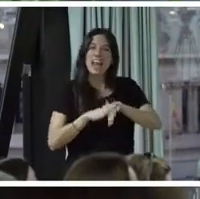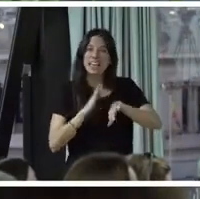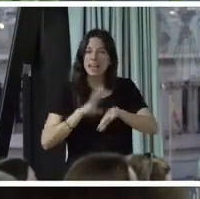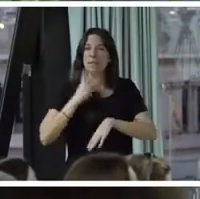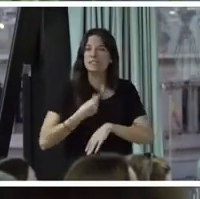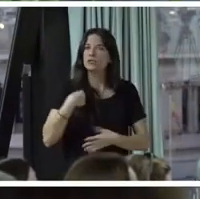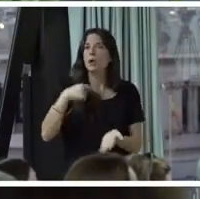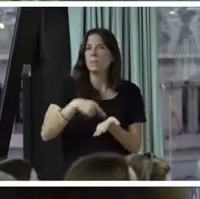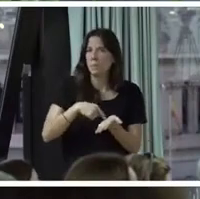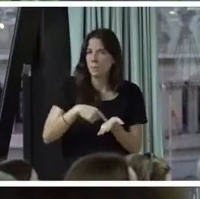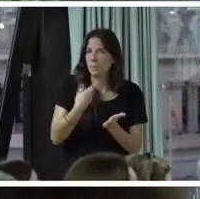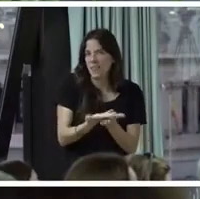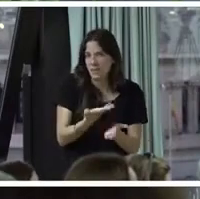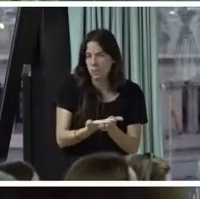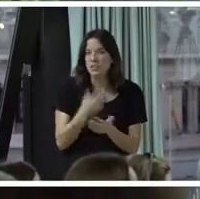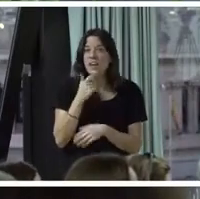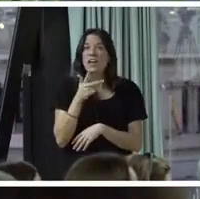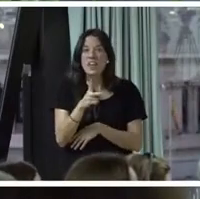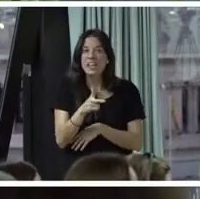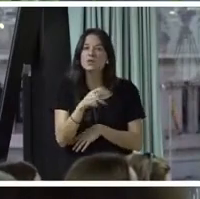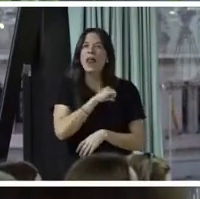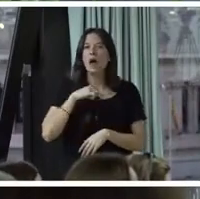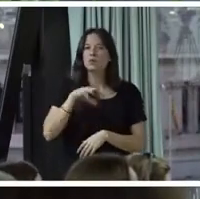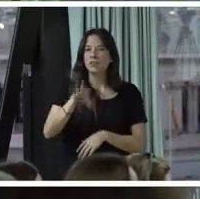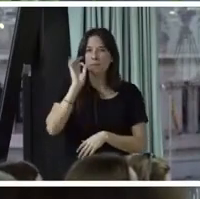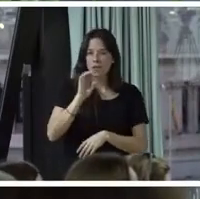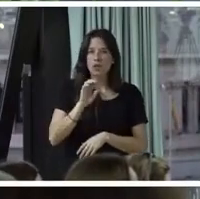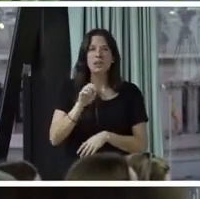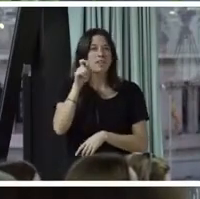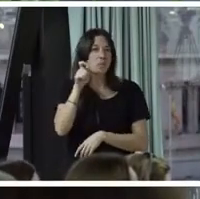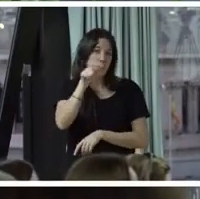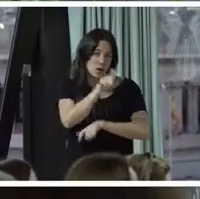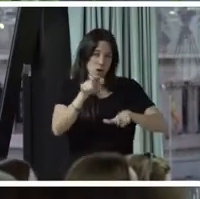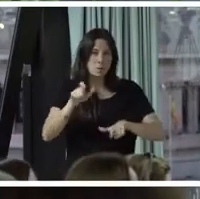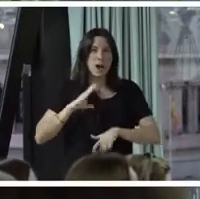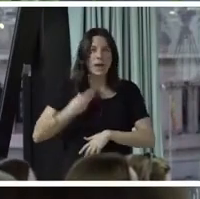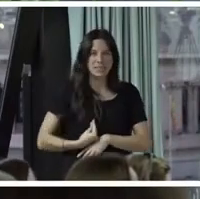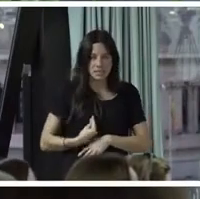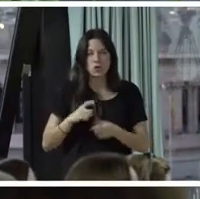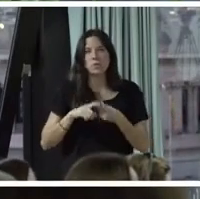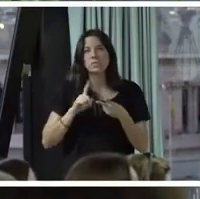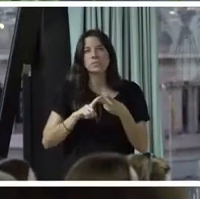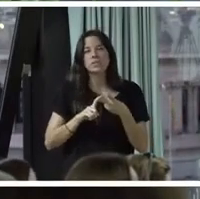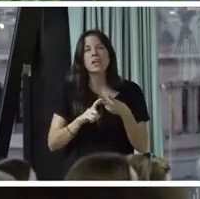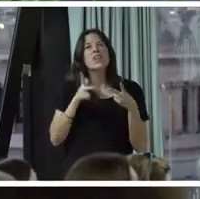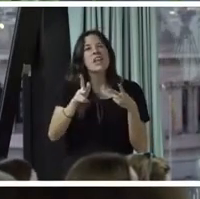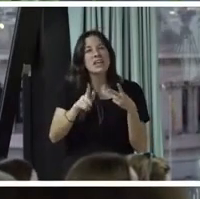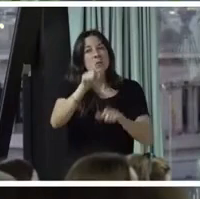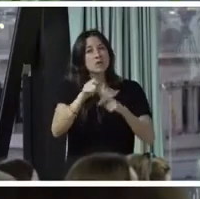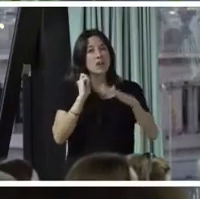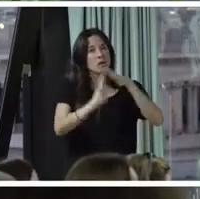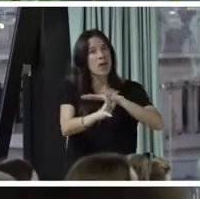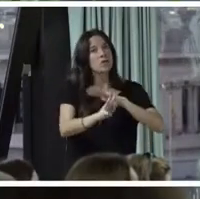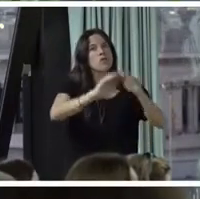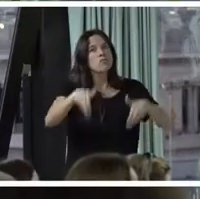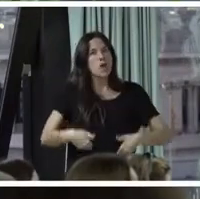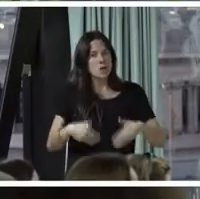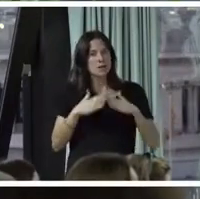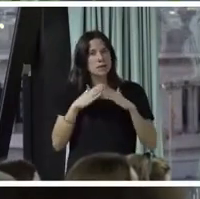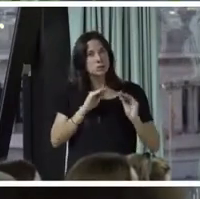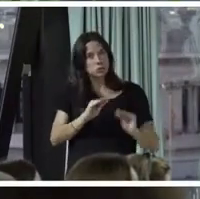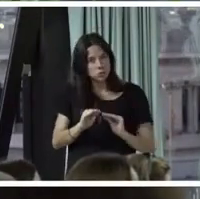demandamos el derecho a la autodeterminación de los del pueblo palestino El derecho al retorno de todos los refugiados y